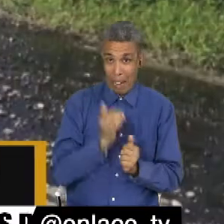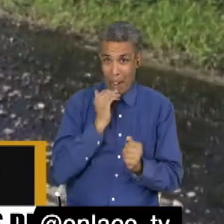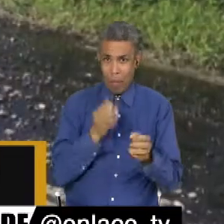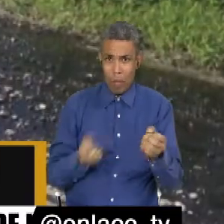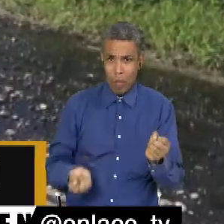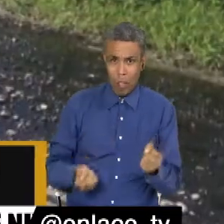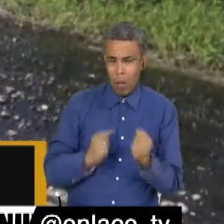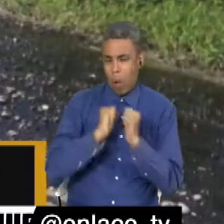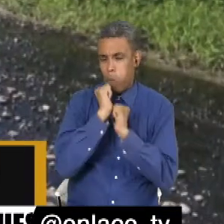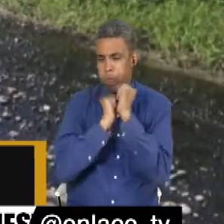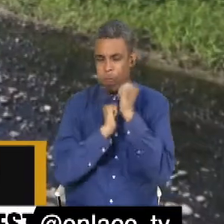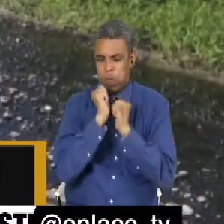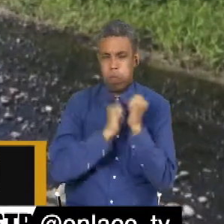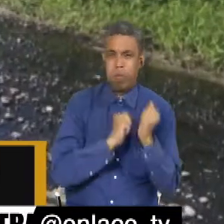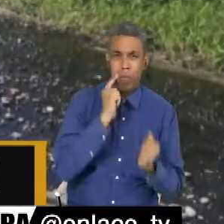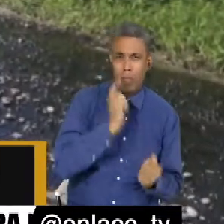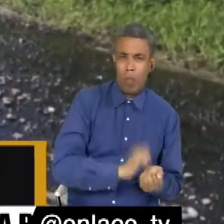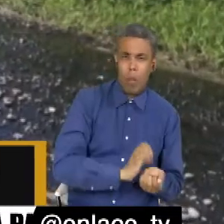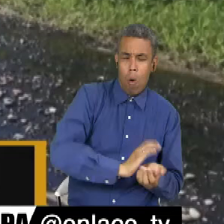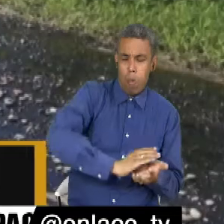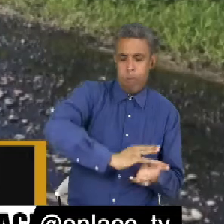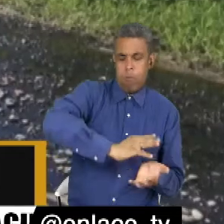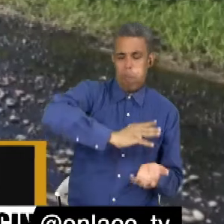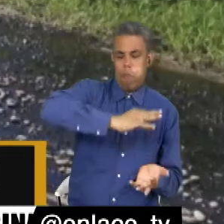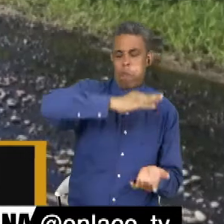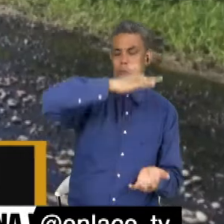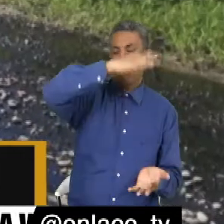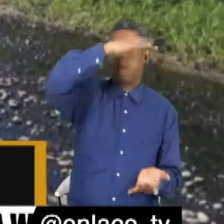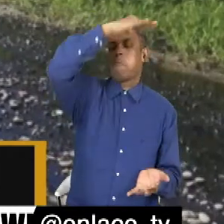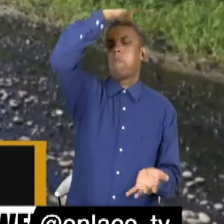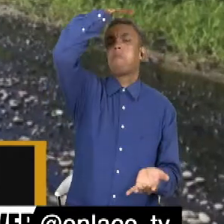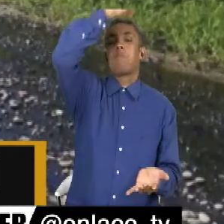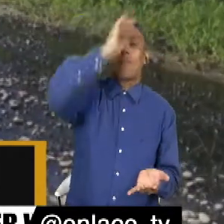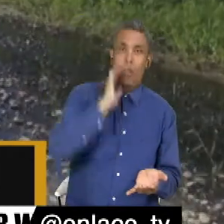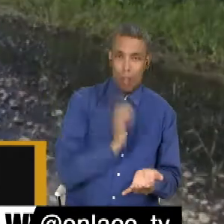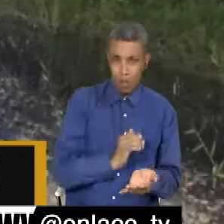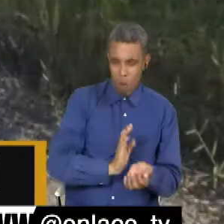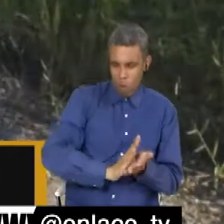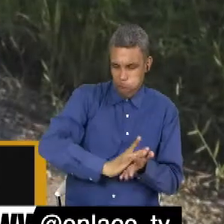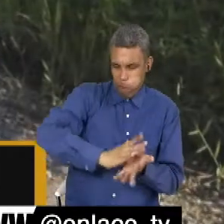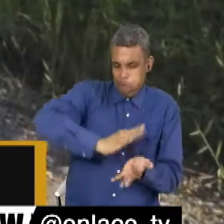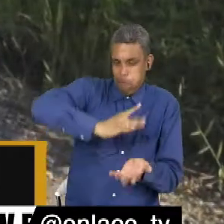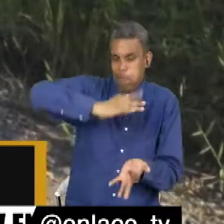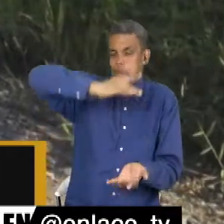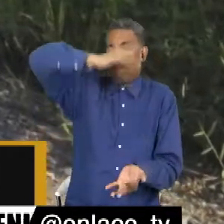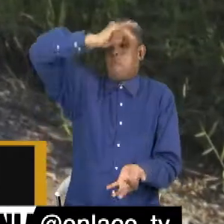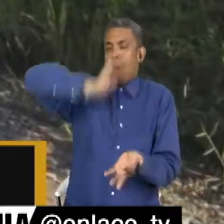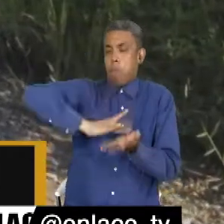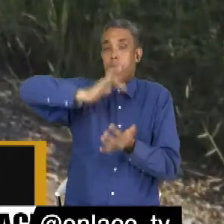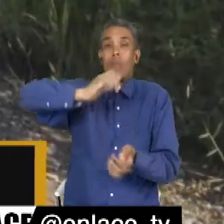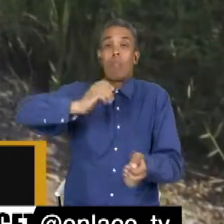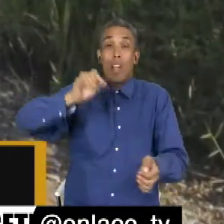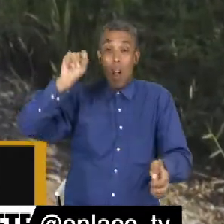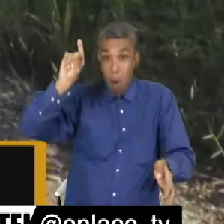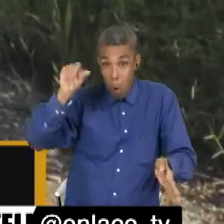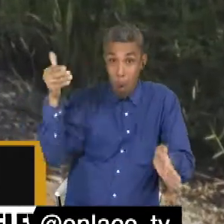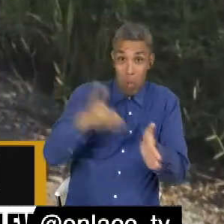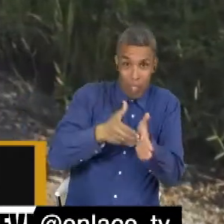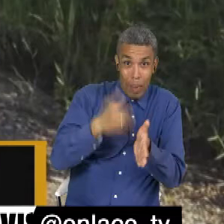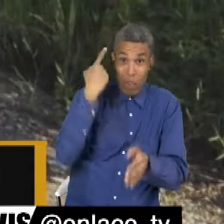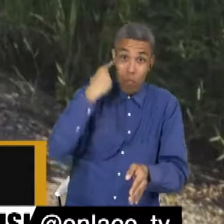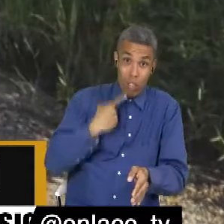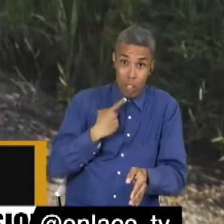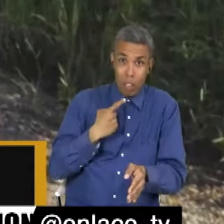tendencia al alza. Es decir, que estamos hoy dejando de producir lo que producen gerencias como el Huila, más